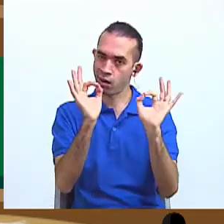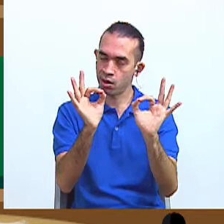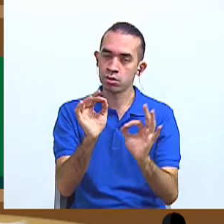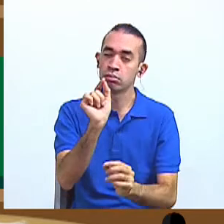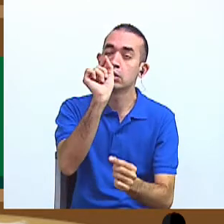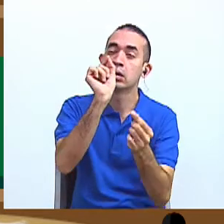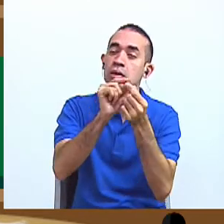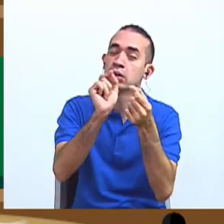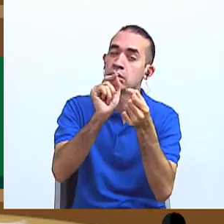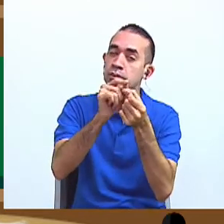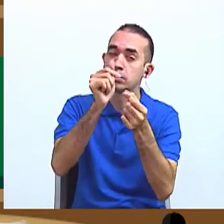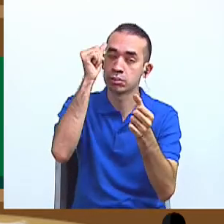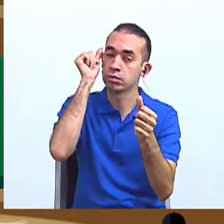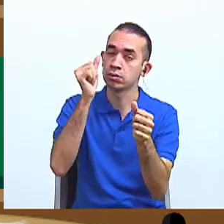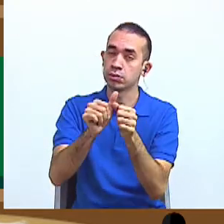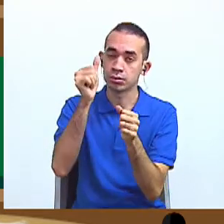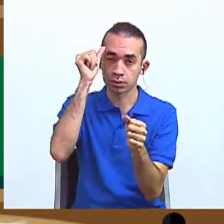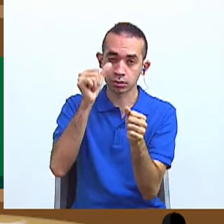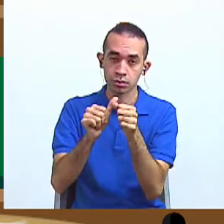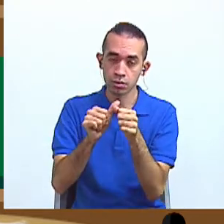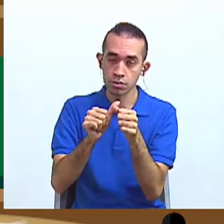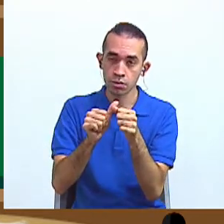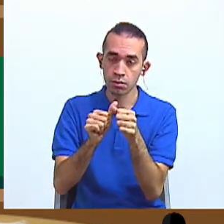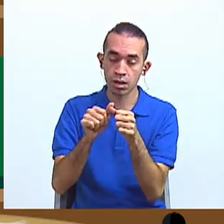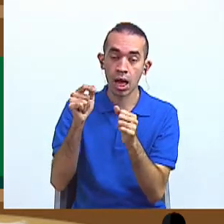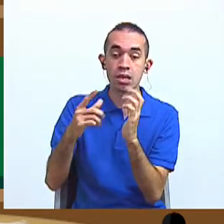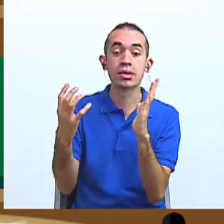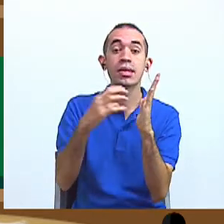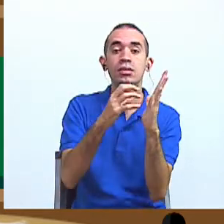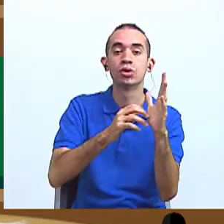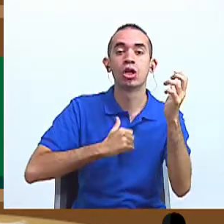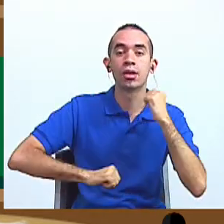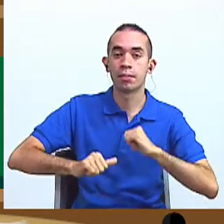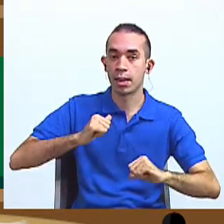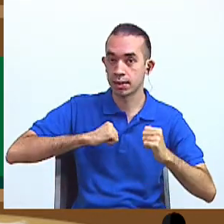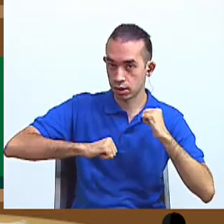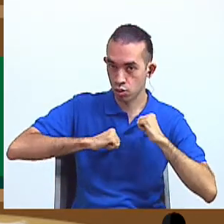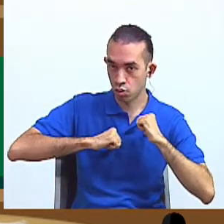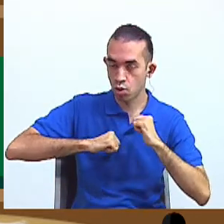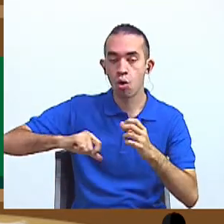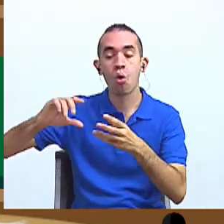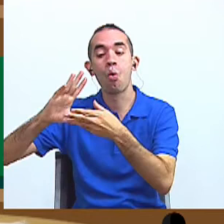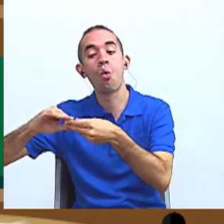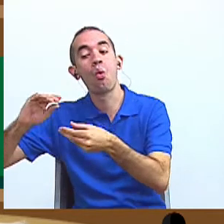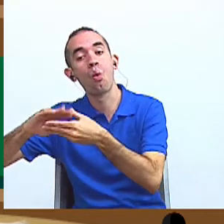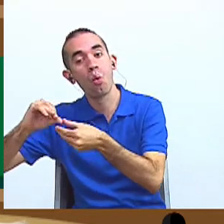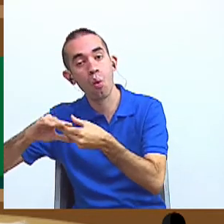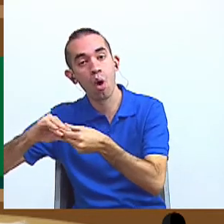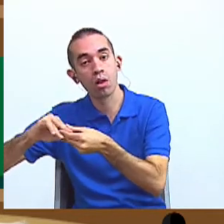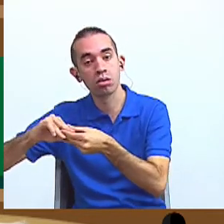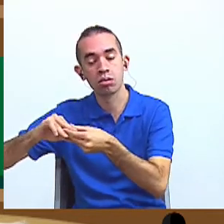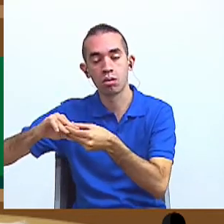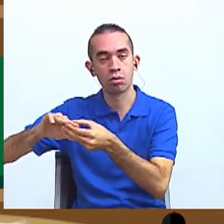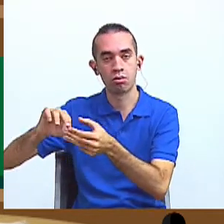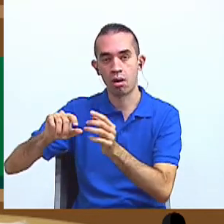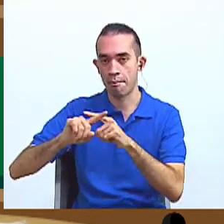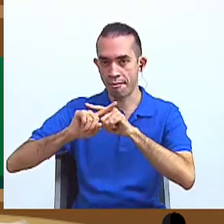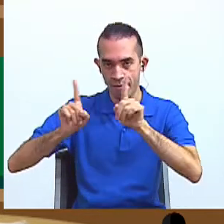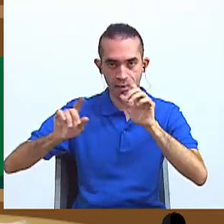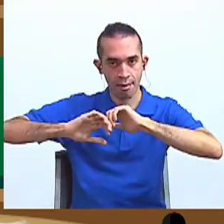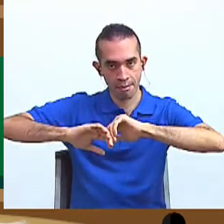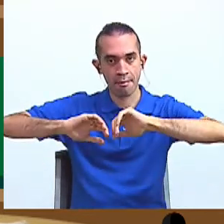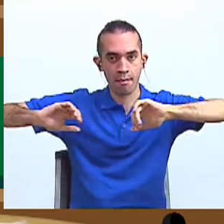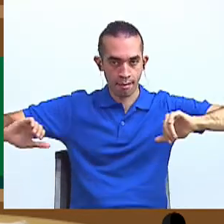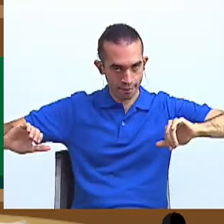detalle, recuerde que esto es un texto dramático y el cuento pertenece a la narrativa. Son géneros